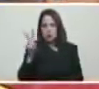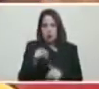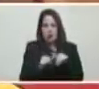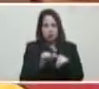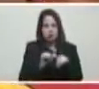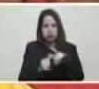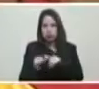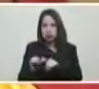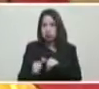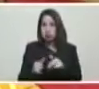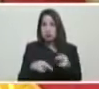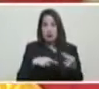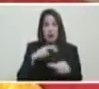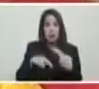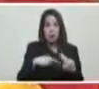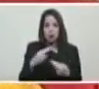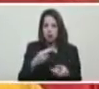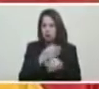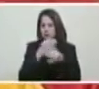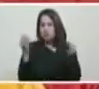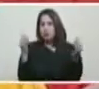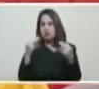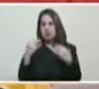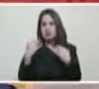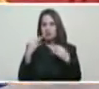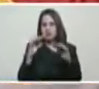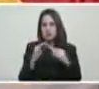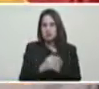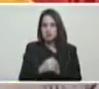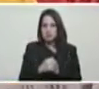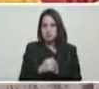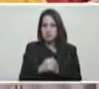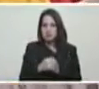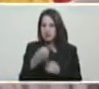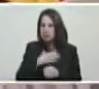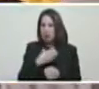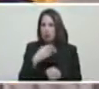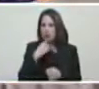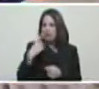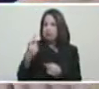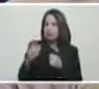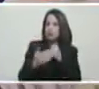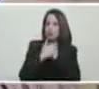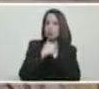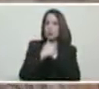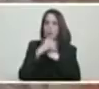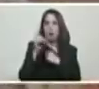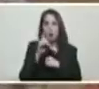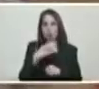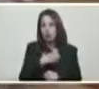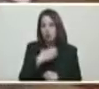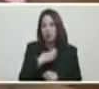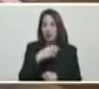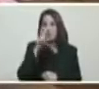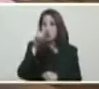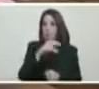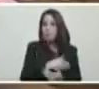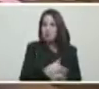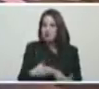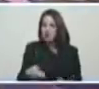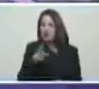una Revolución bueno que no podrán tapar al mundo 2 millones